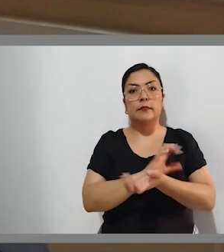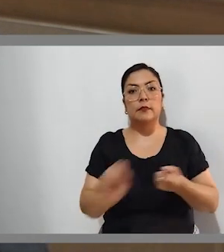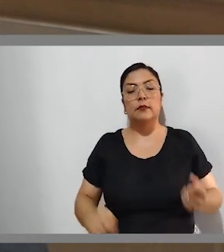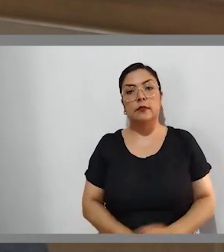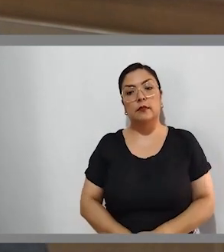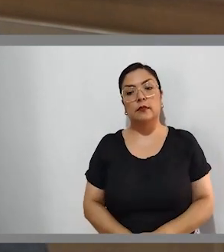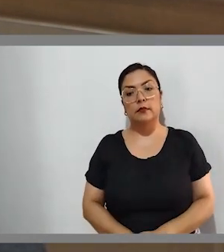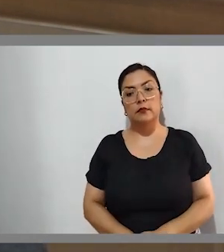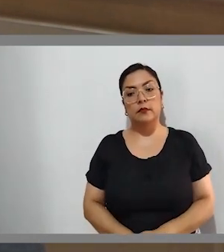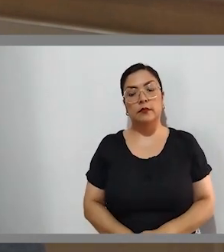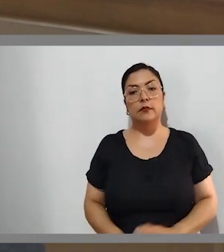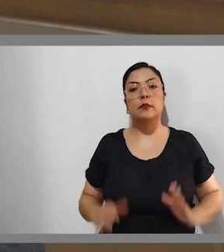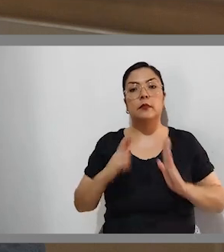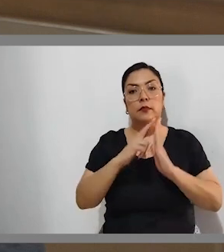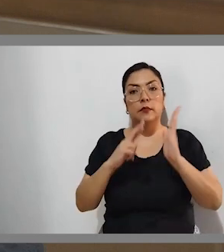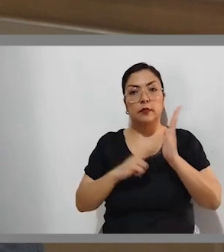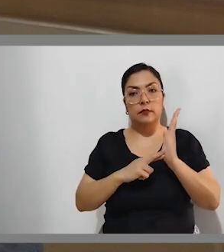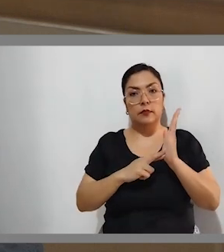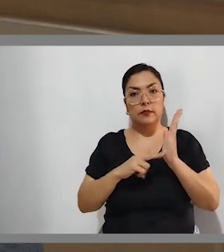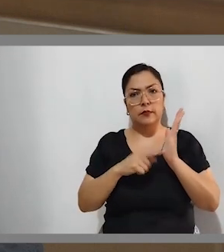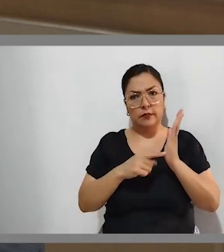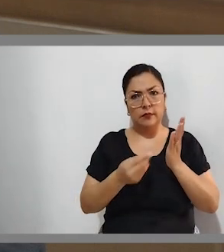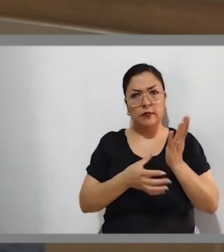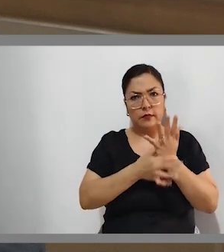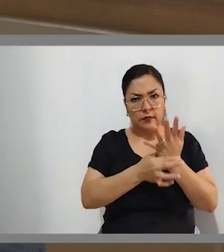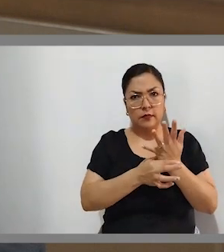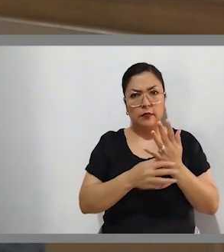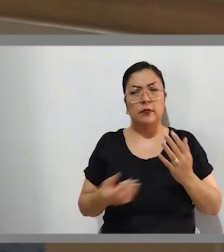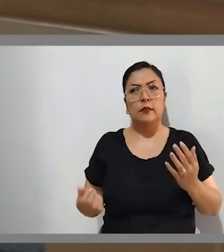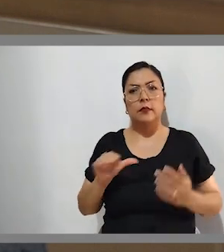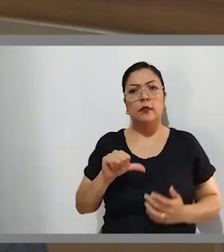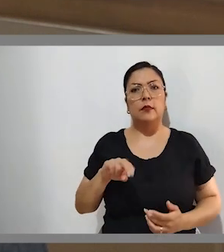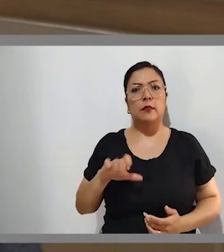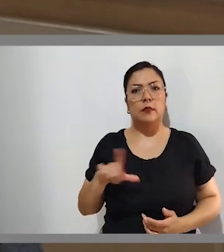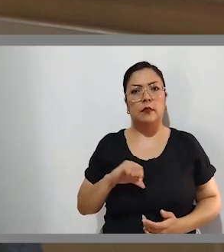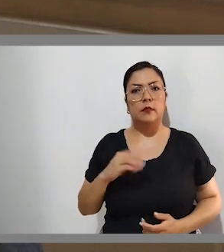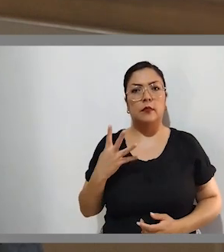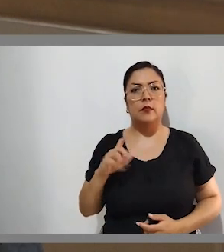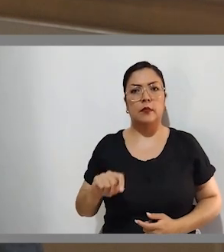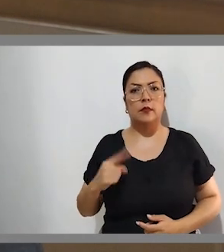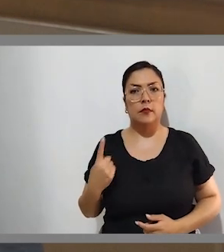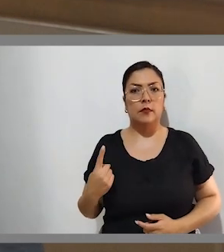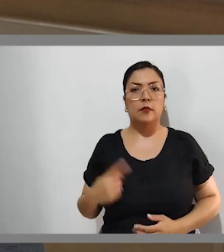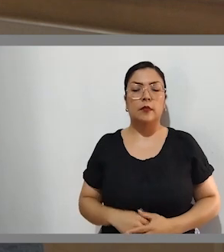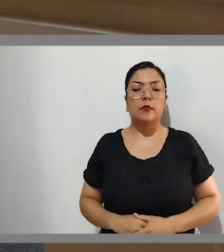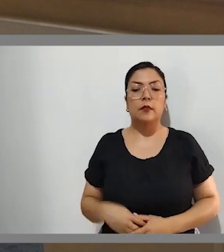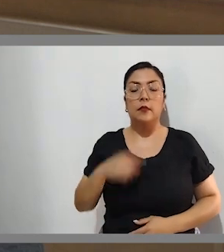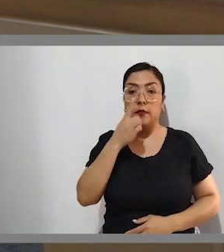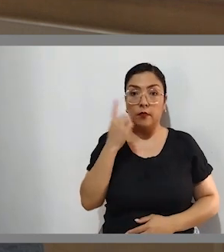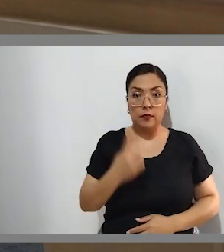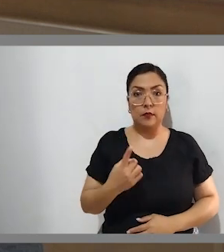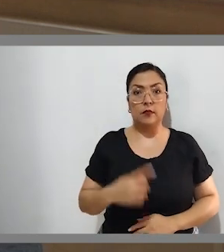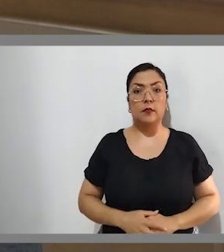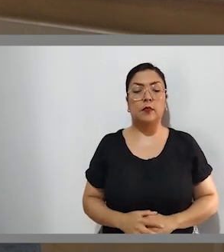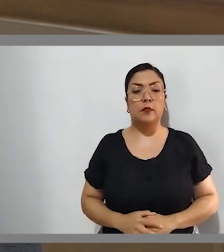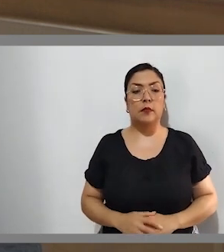de elecciones, en su anexo 4.1, establece que los materiales electorales deben de realizarse